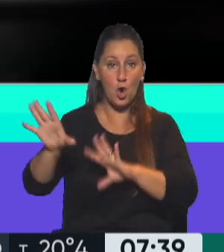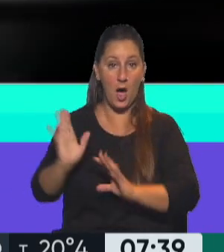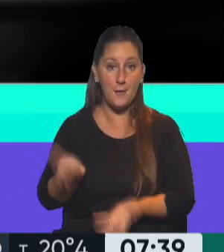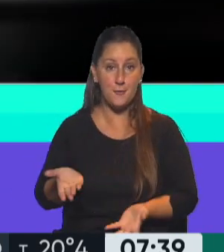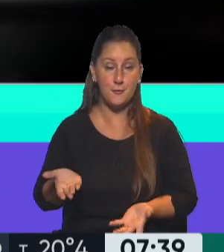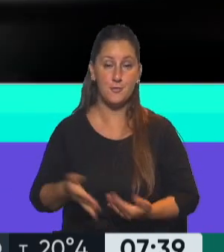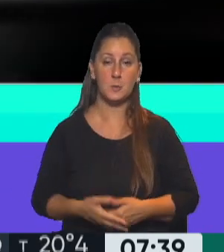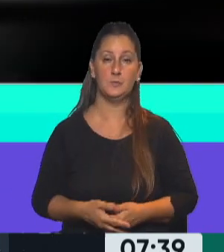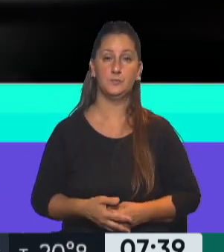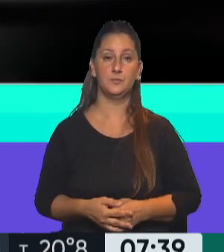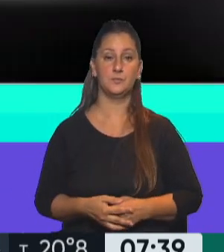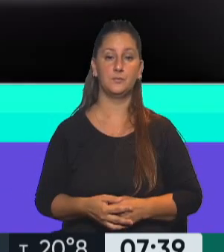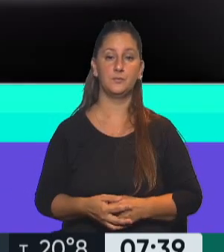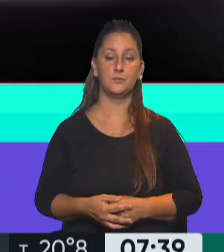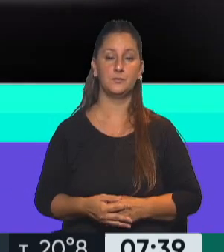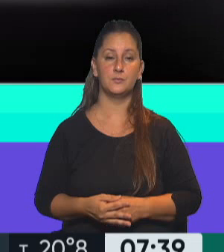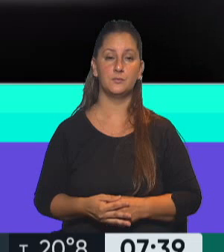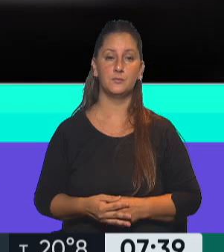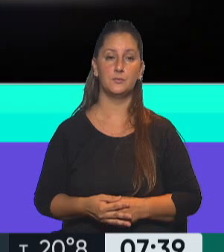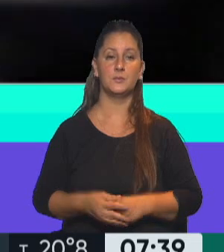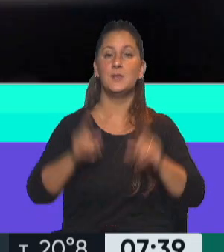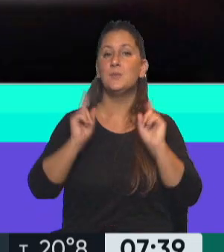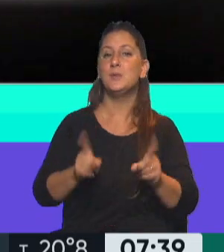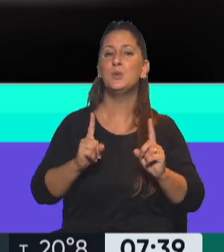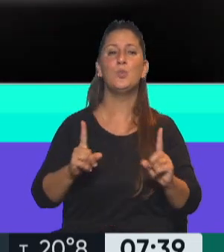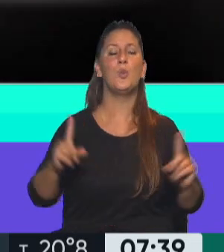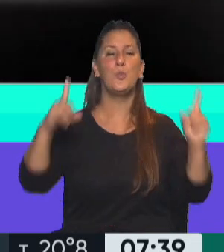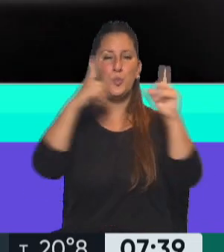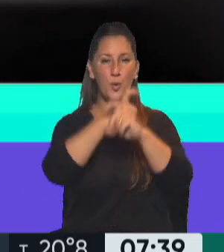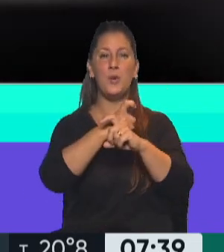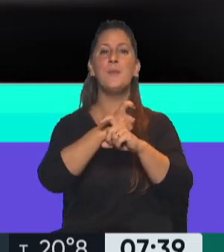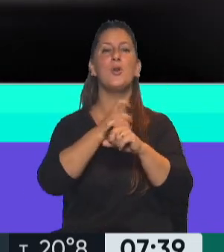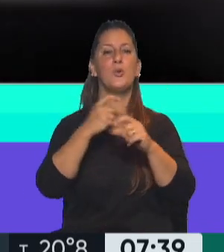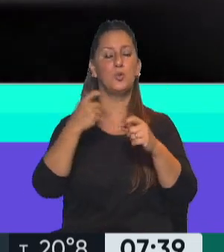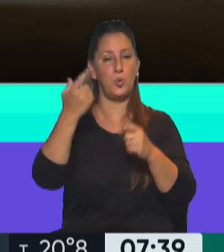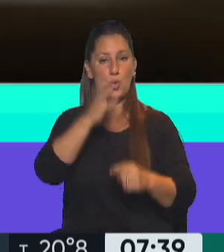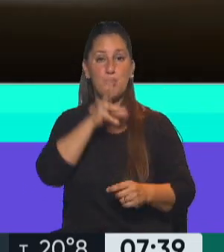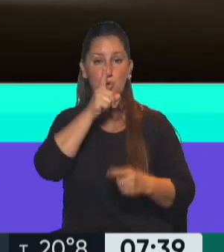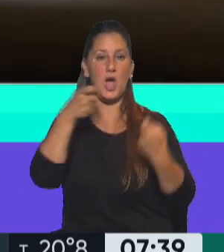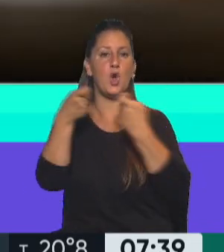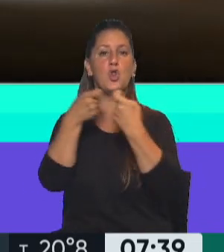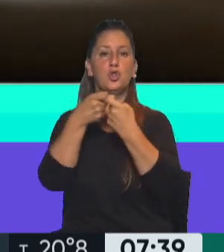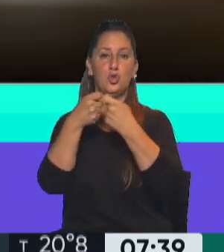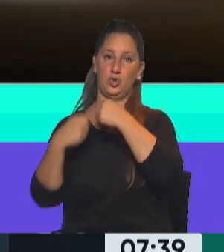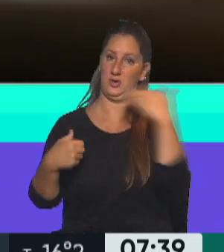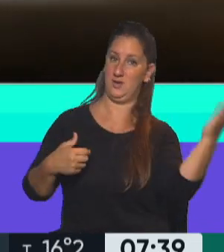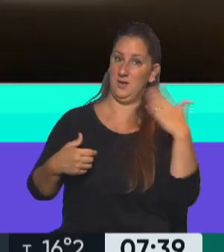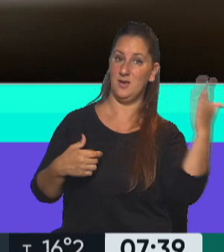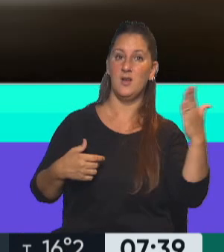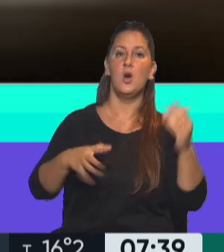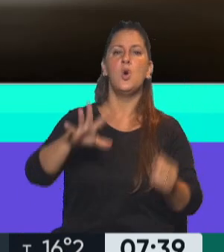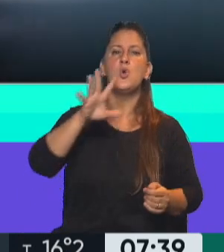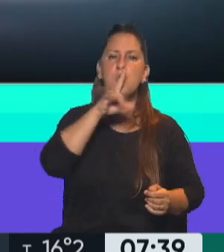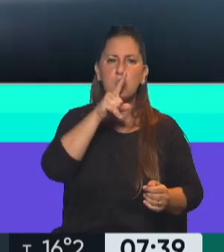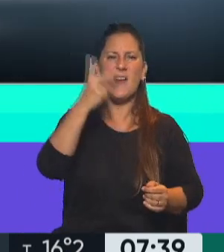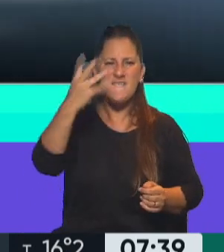problema que tuvo Rusia con los socios occidentales. A lo largo de 20 años, Rusia